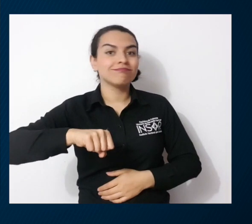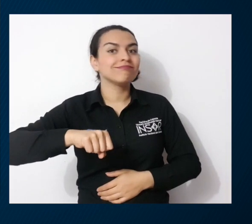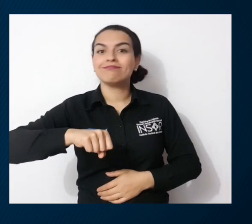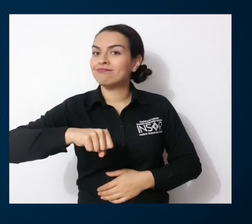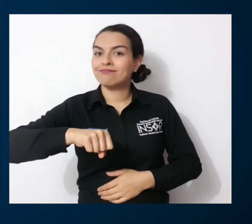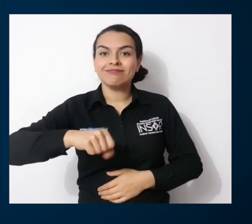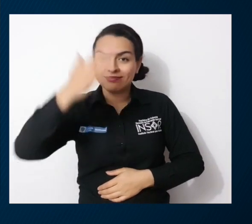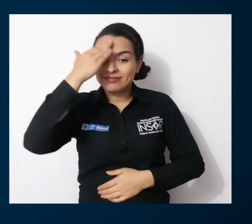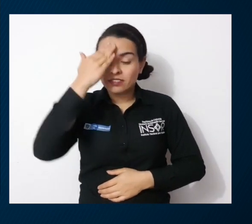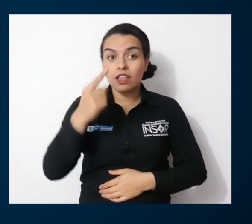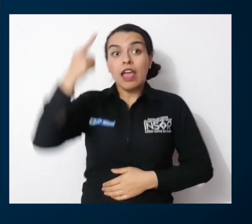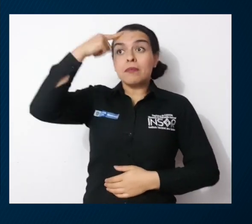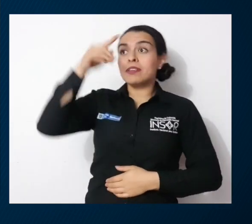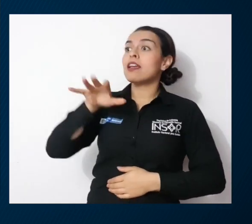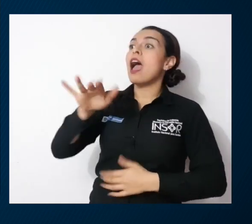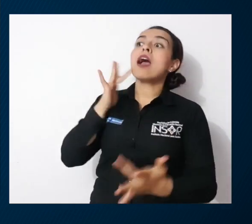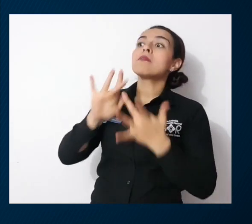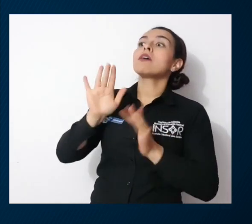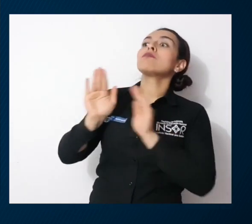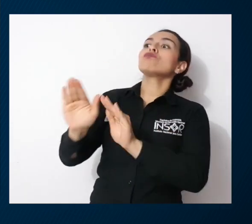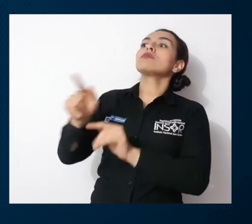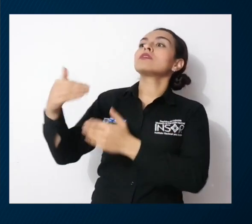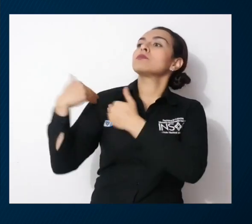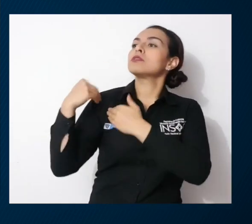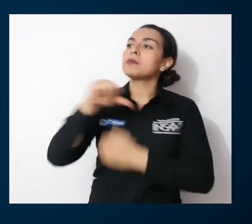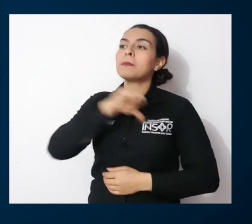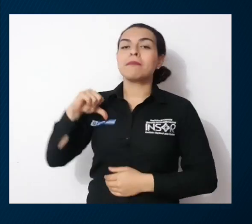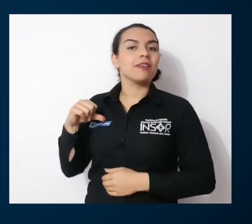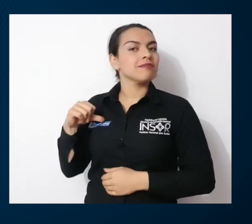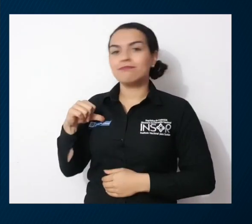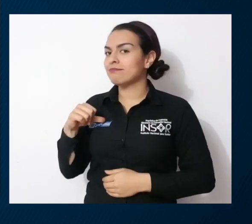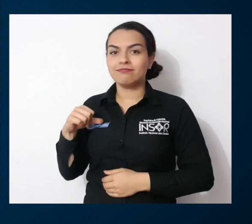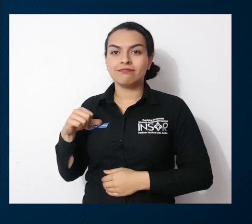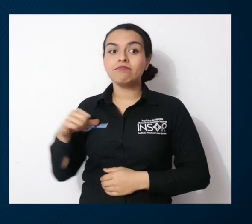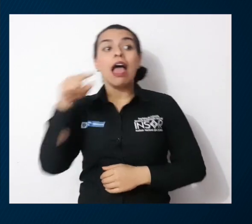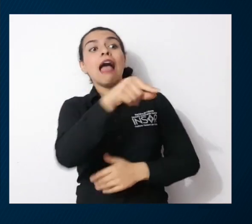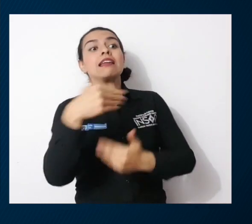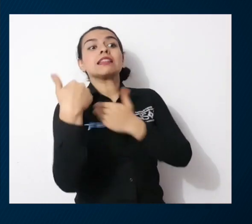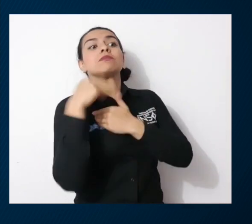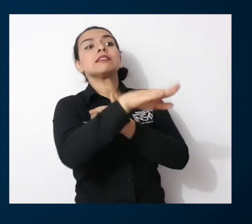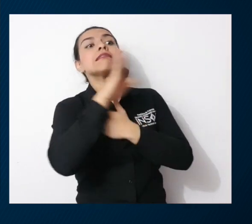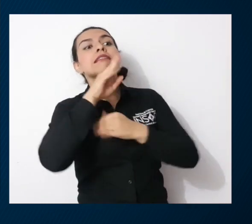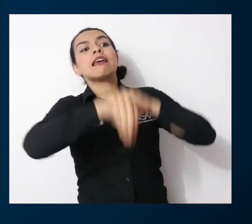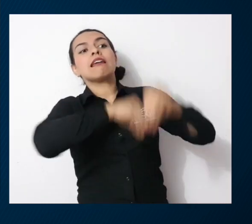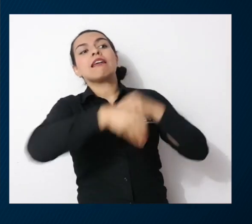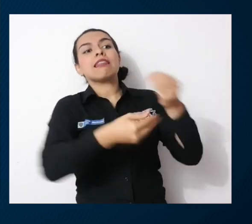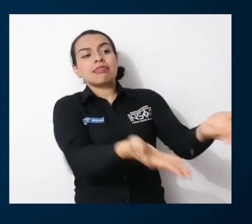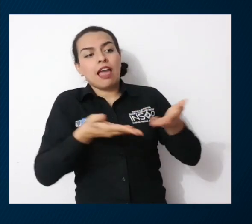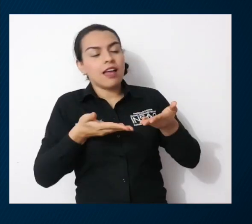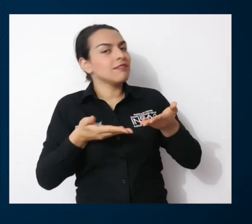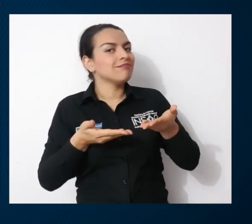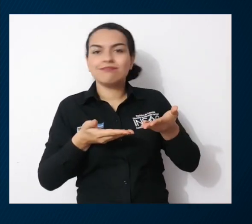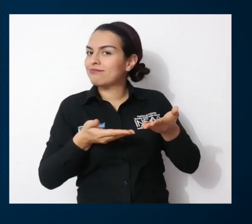sector privado, esto no podemos seguir pensándolo desde los proveedores y de los operadores. Hay que salir